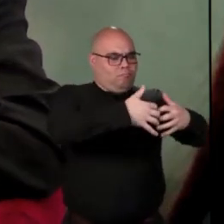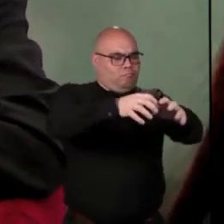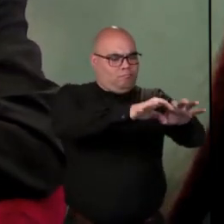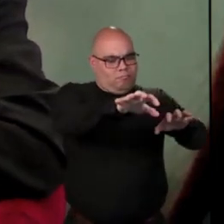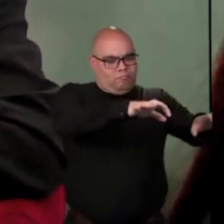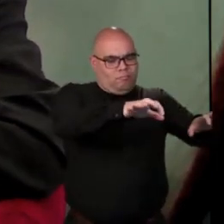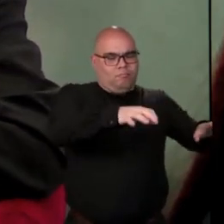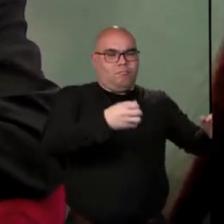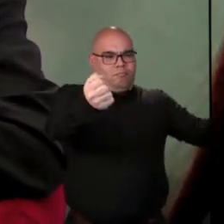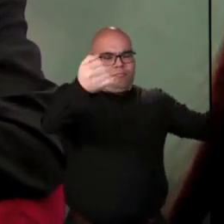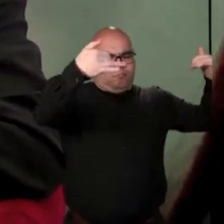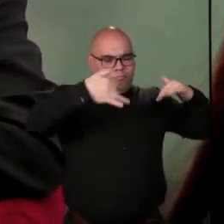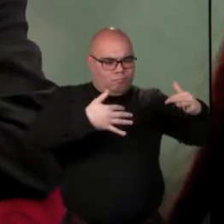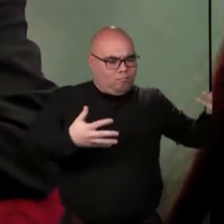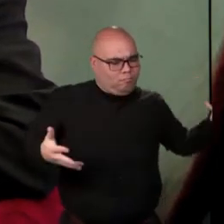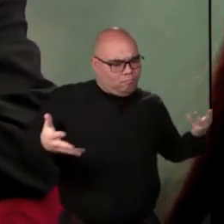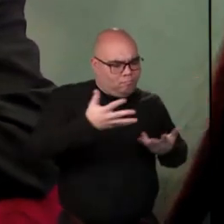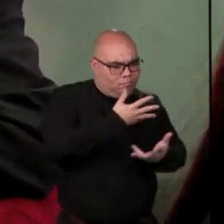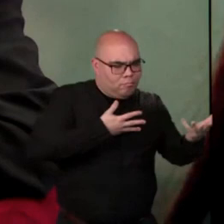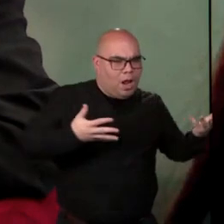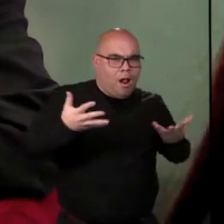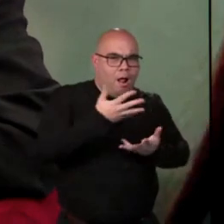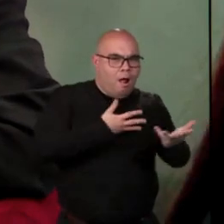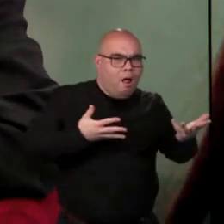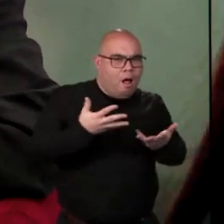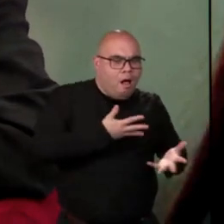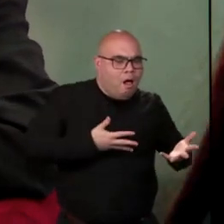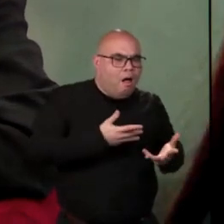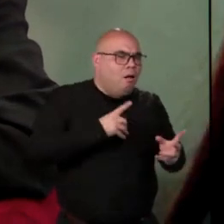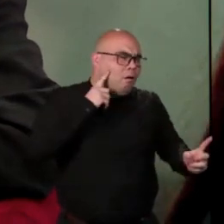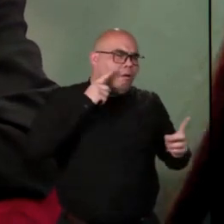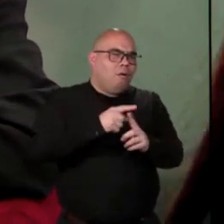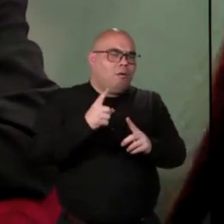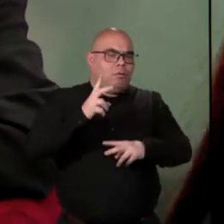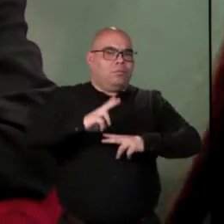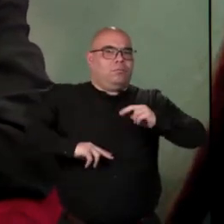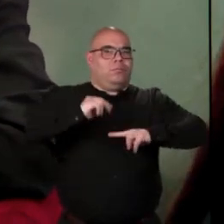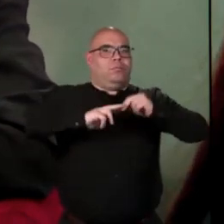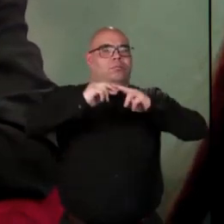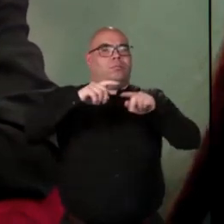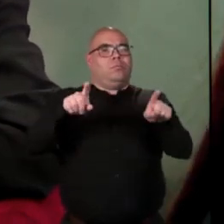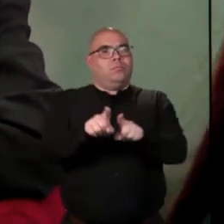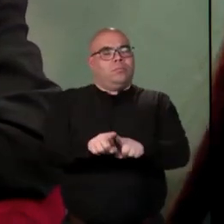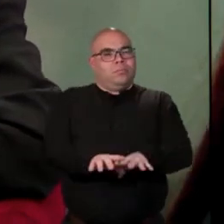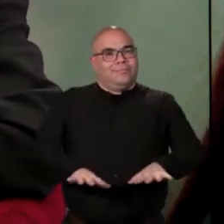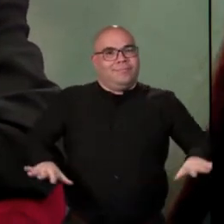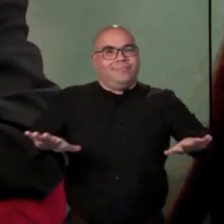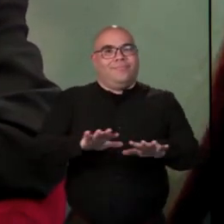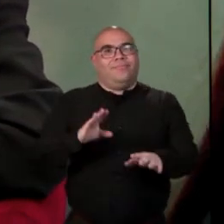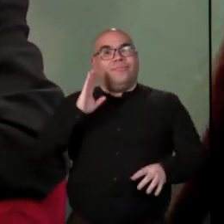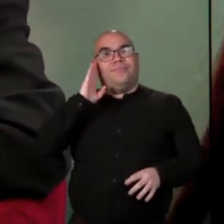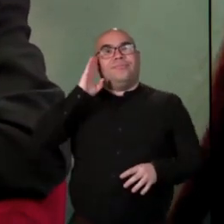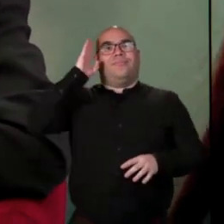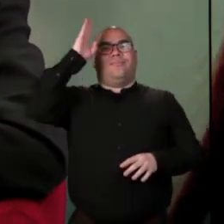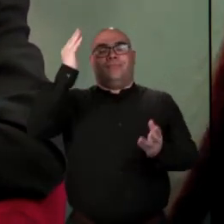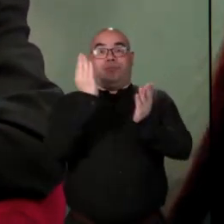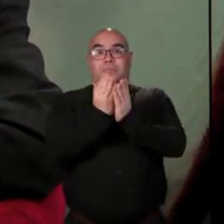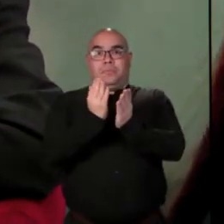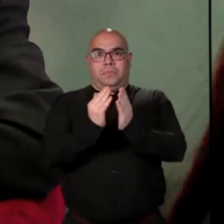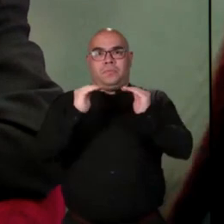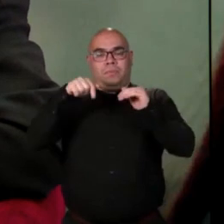hemos reunido fundamentalmente para poder construir conjuntamente un escenario futuro de la educación superior en el